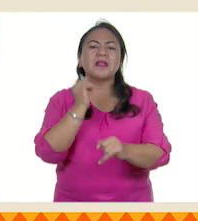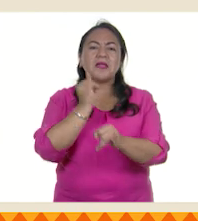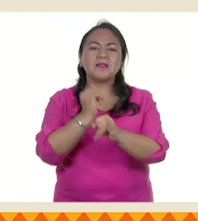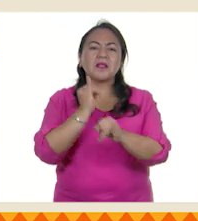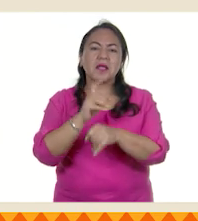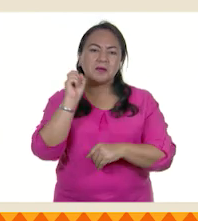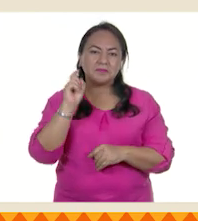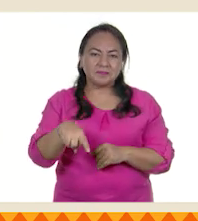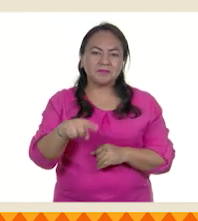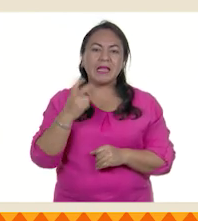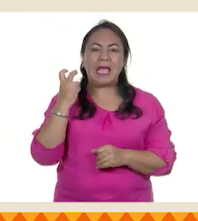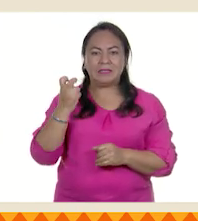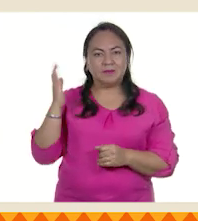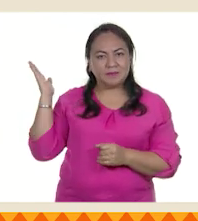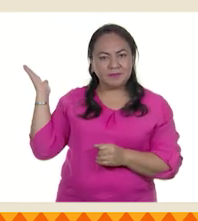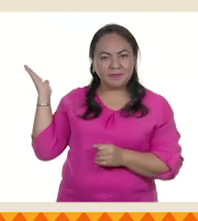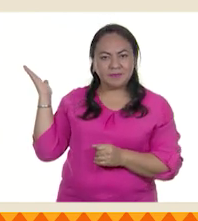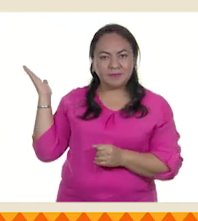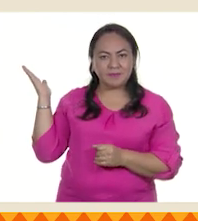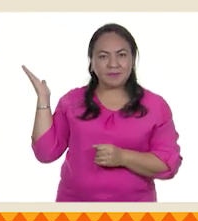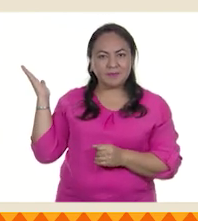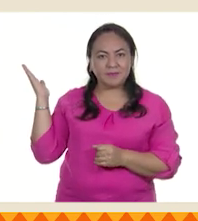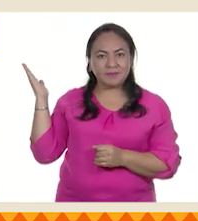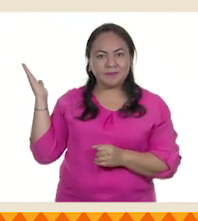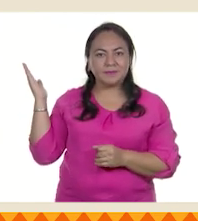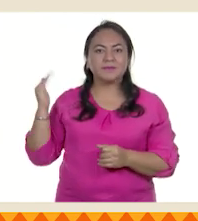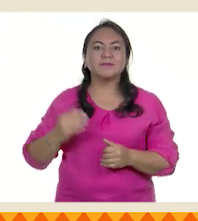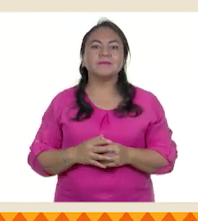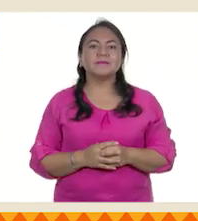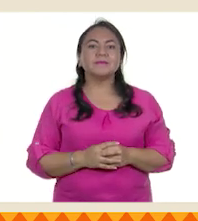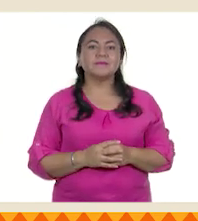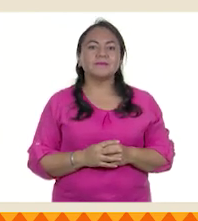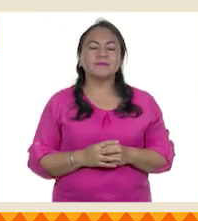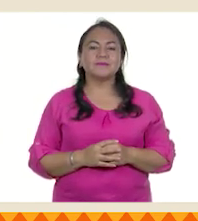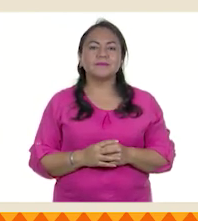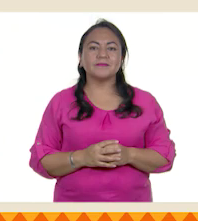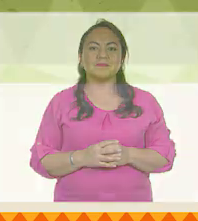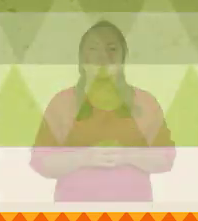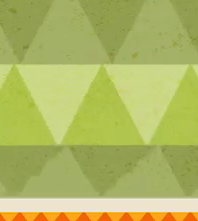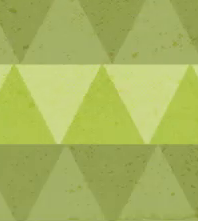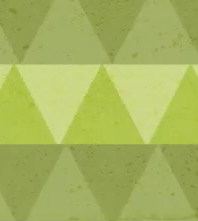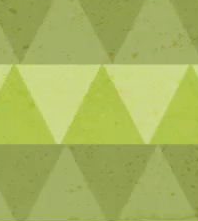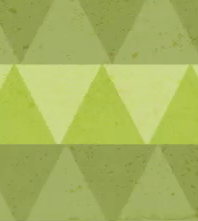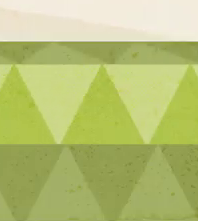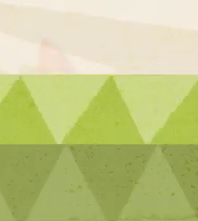liga: aprendeencasa.cep.gov.mx.